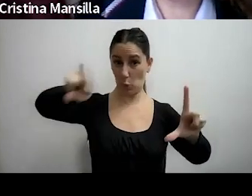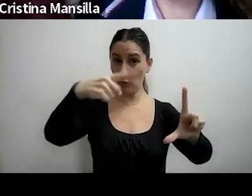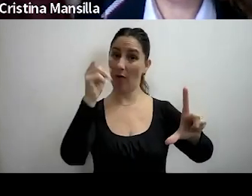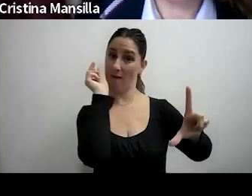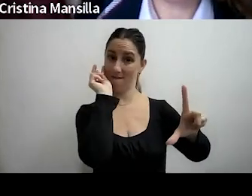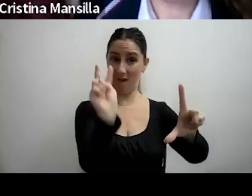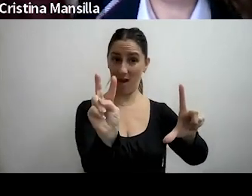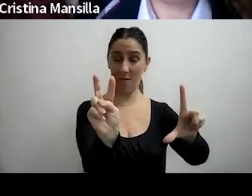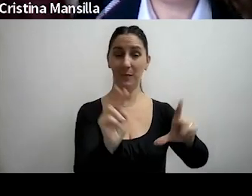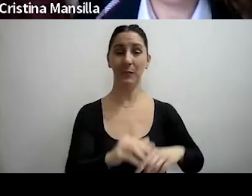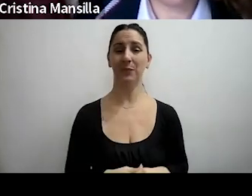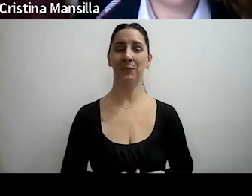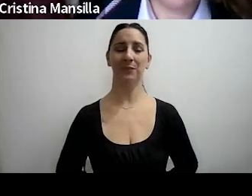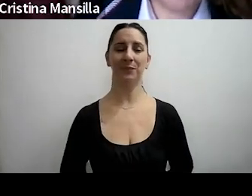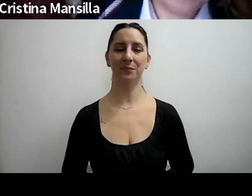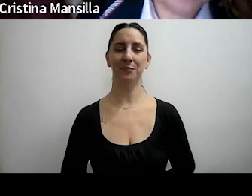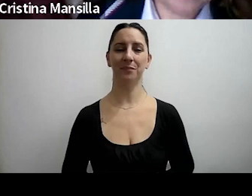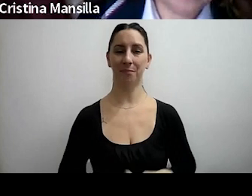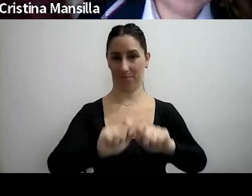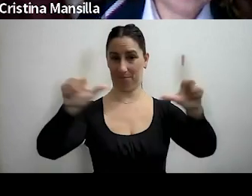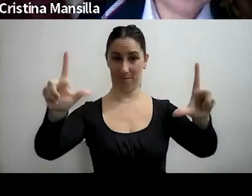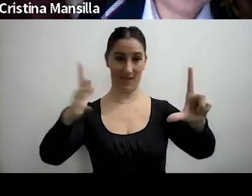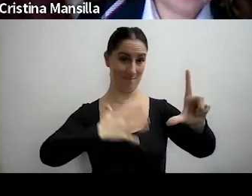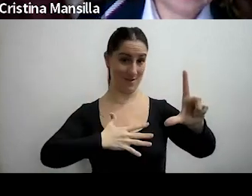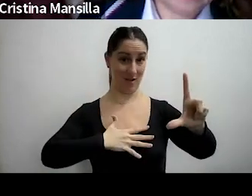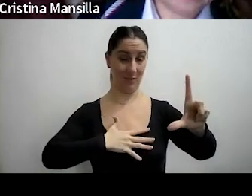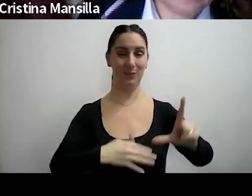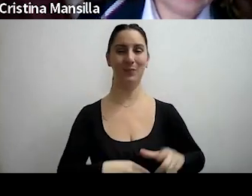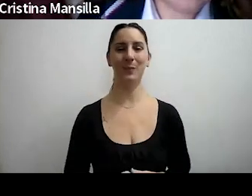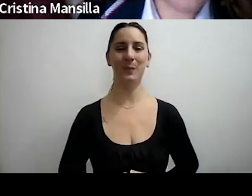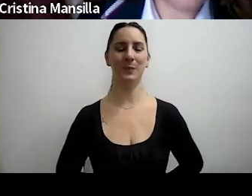visualizar mi pantalla.